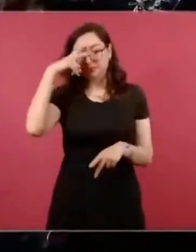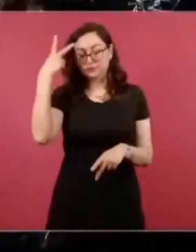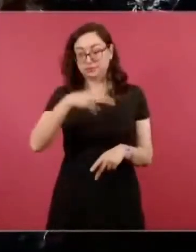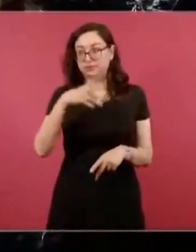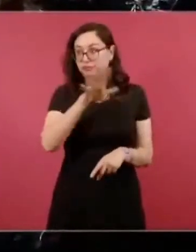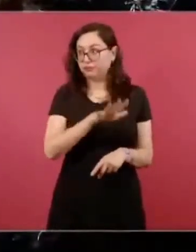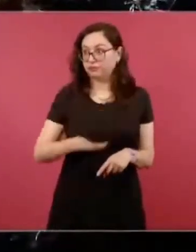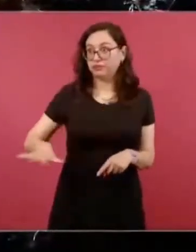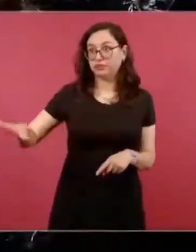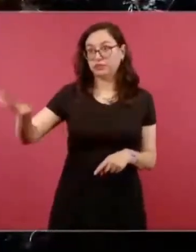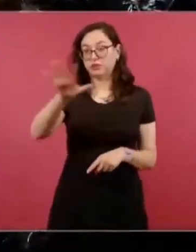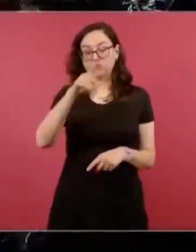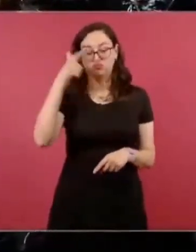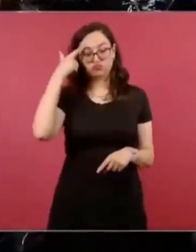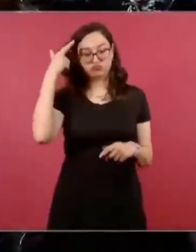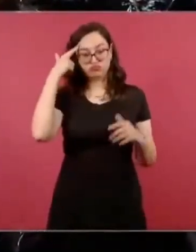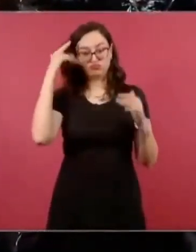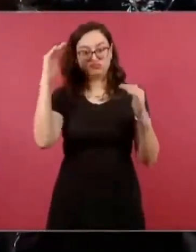consciente,